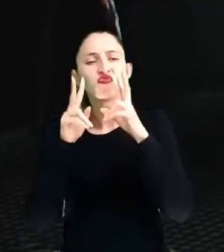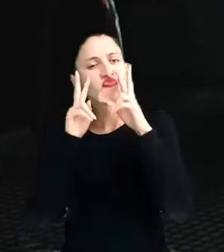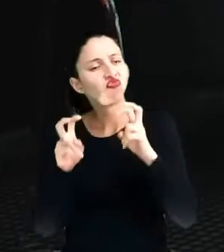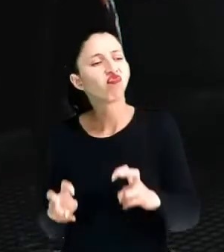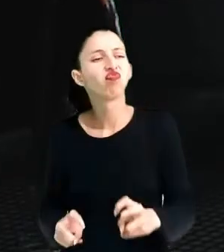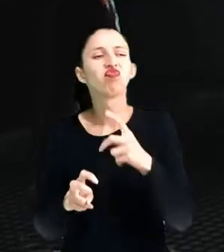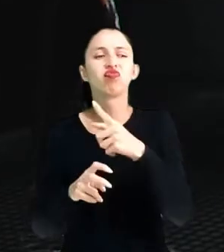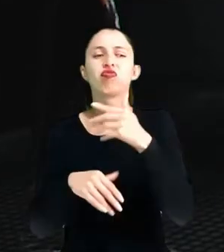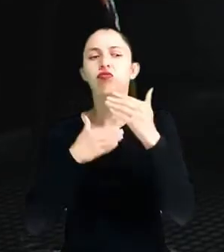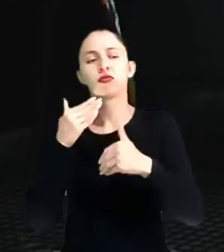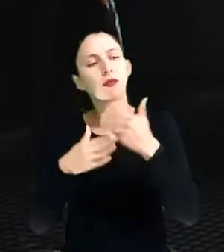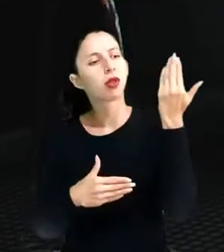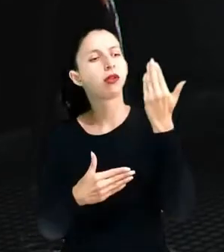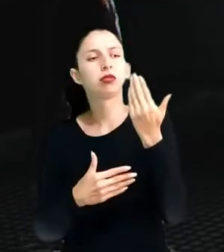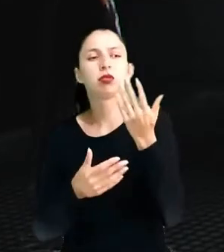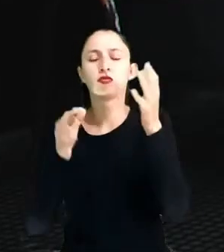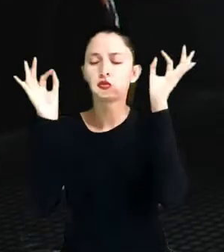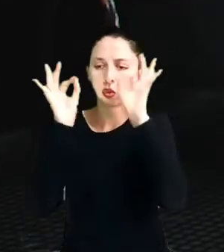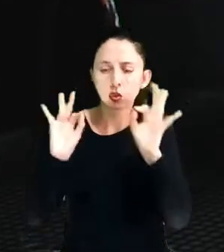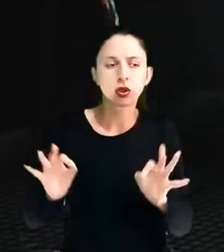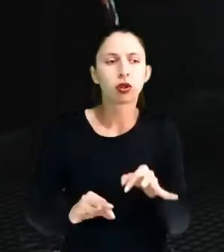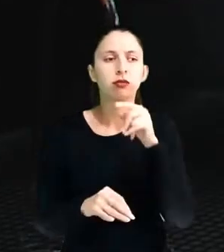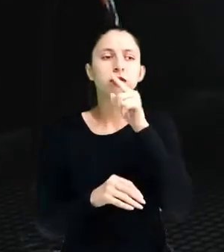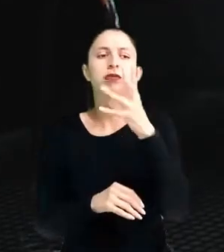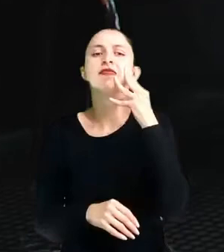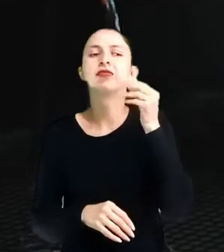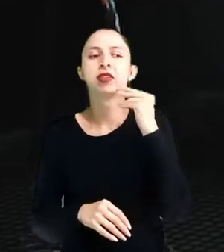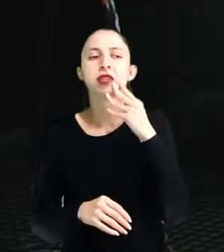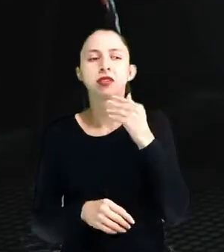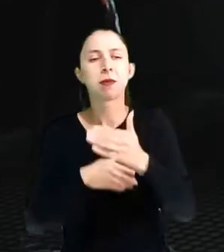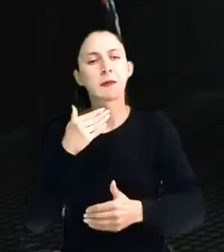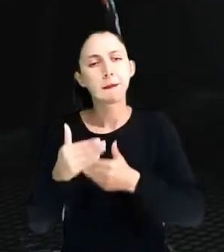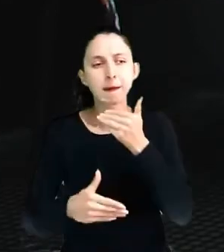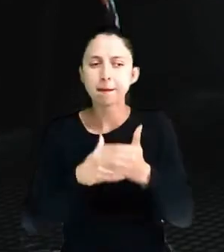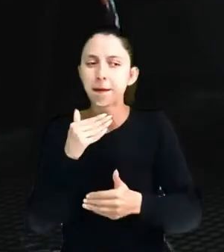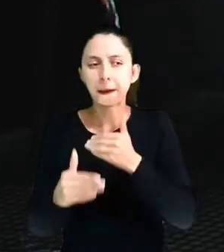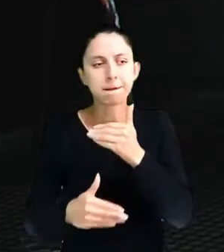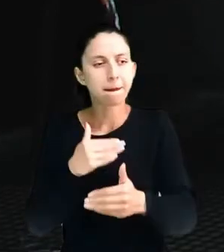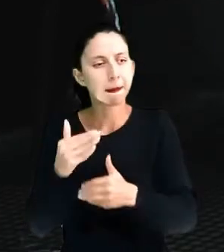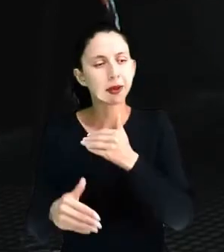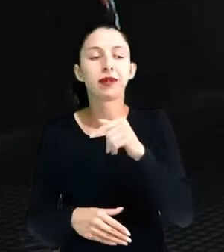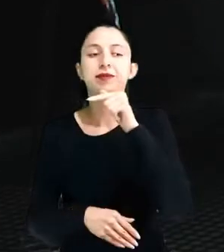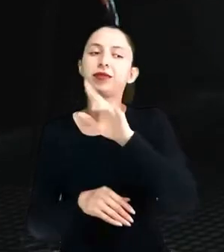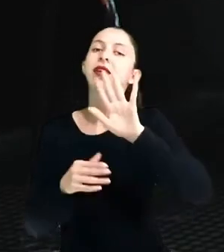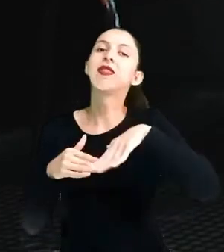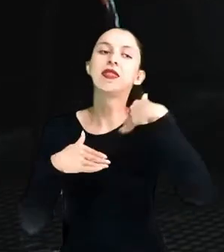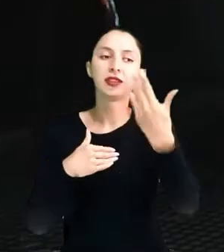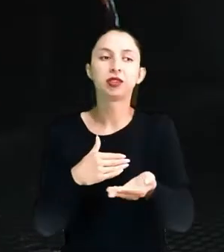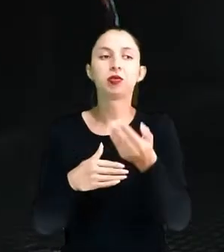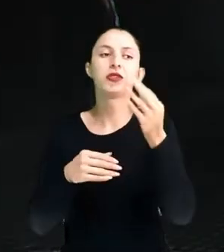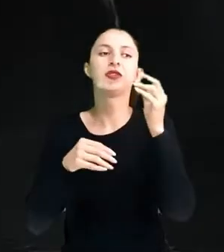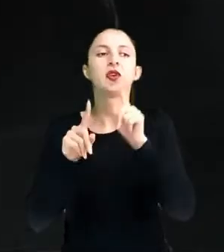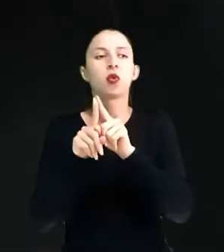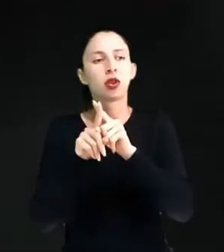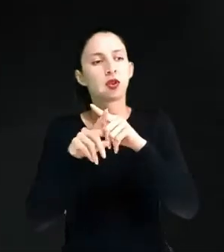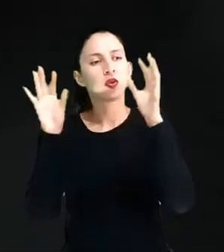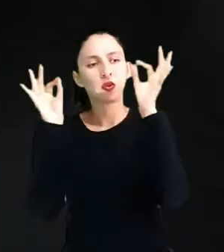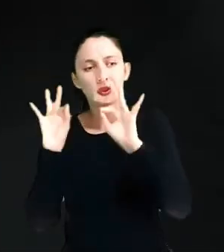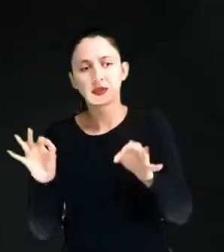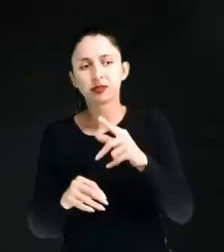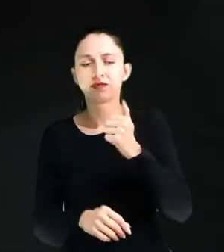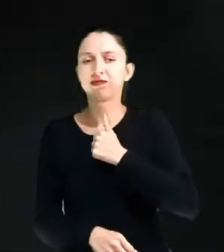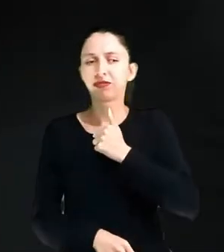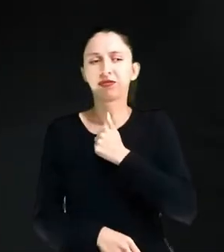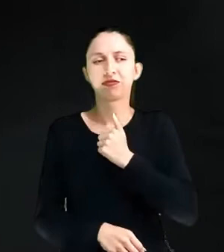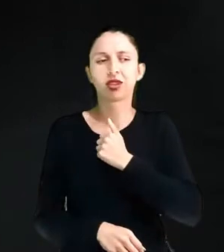escriban, que empiecen desde la sistematización de esas experiencias poco a poco y que luego empiece a darle